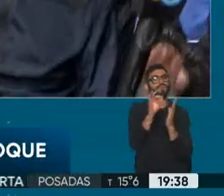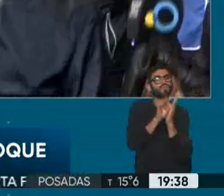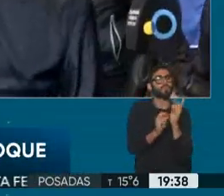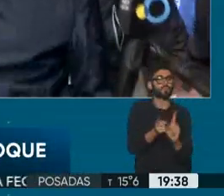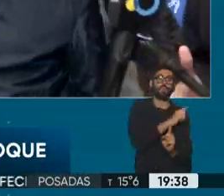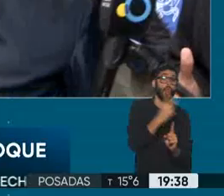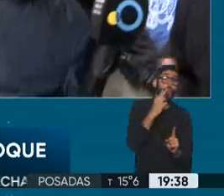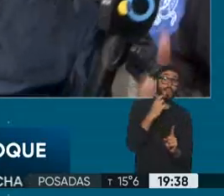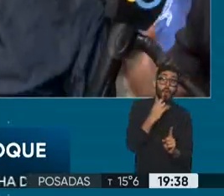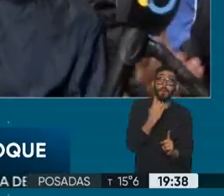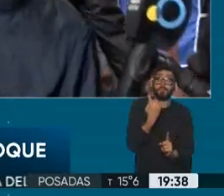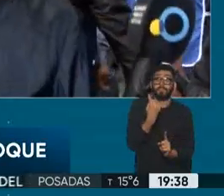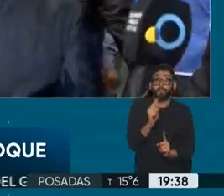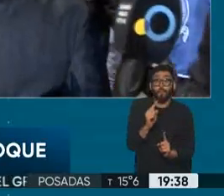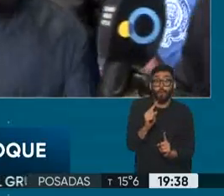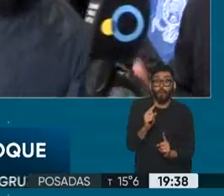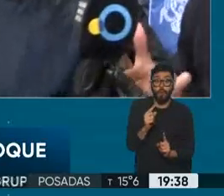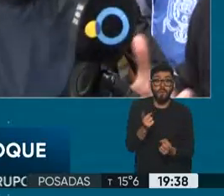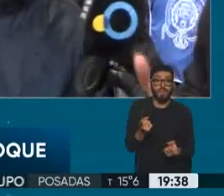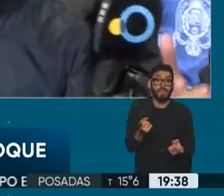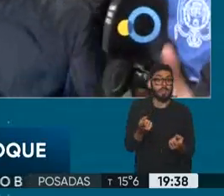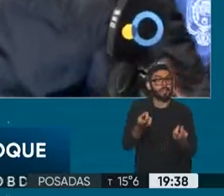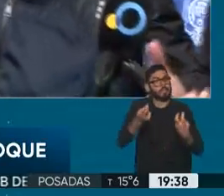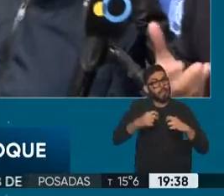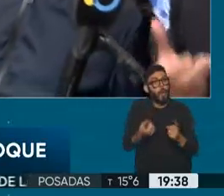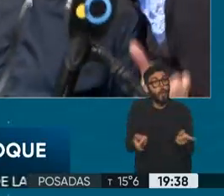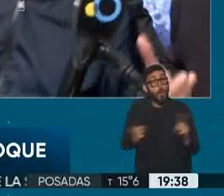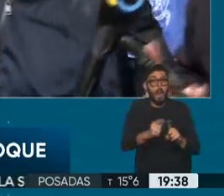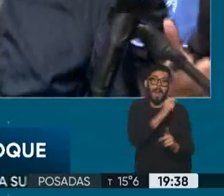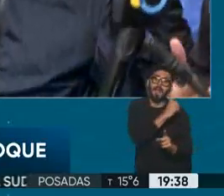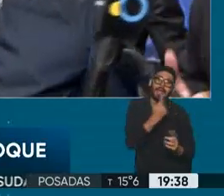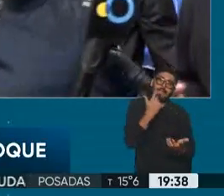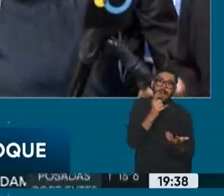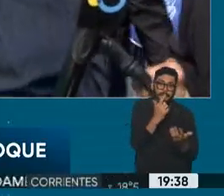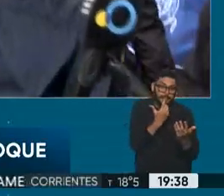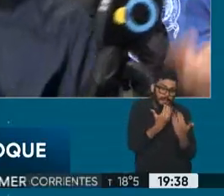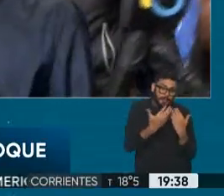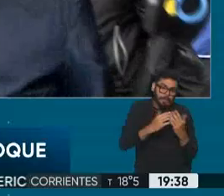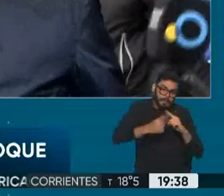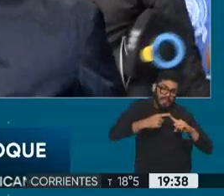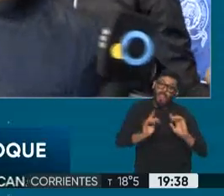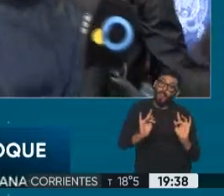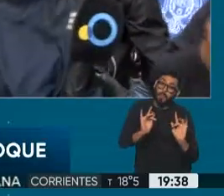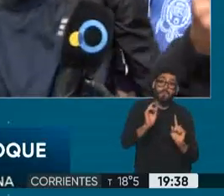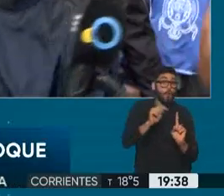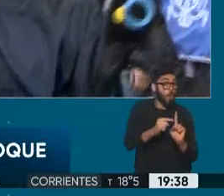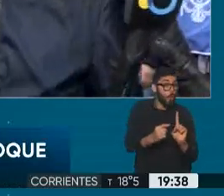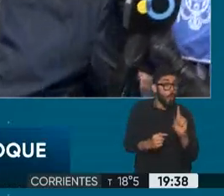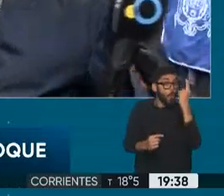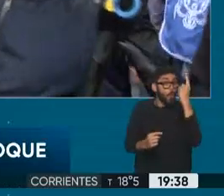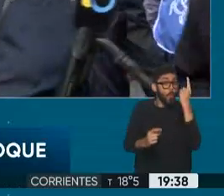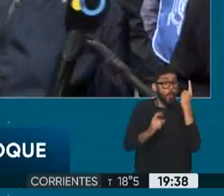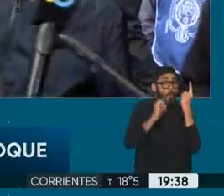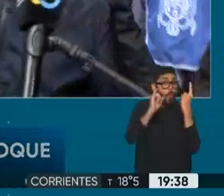parece que de ahí a sentarse en una mesa y retomarla está costando y bastante. Pero no solamente fue el Cuervo Larroque el